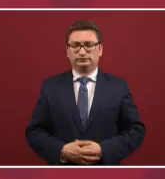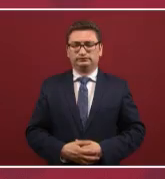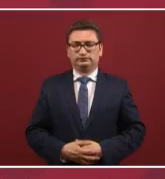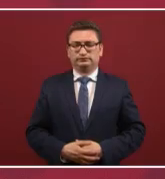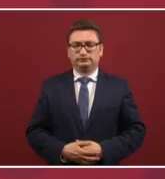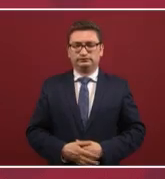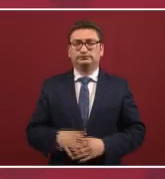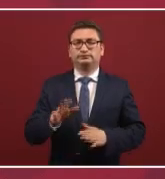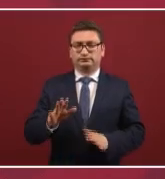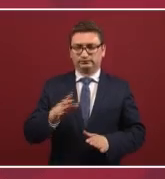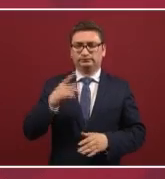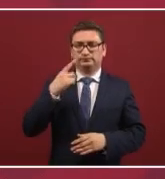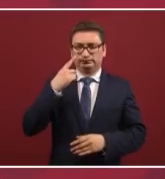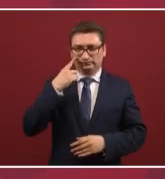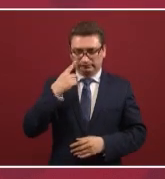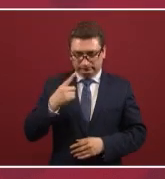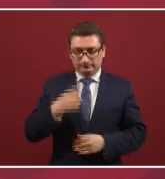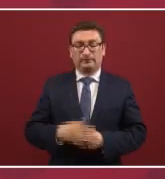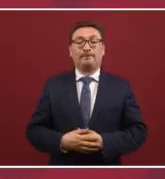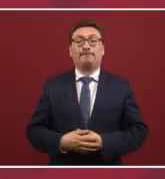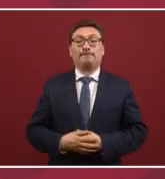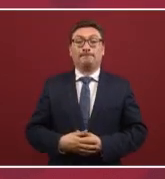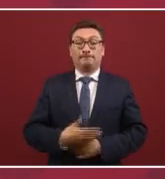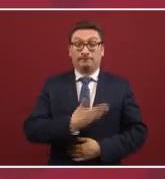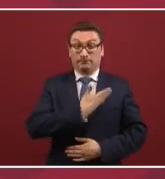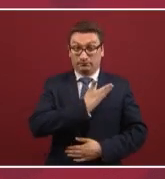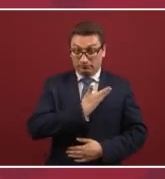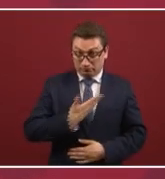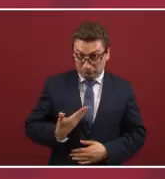al presidente lo cuida la gente